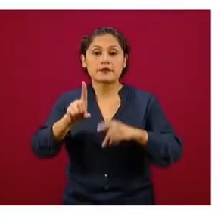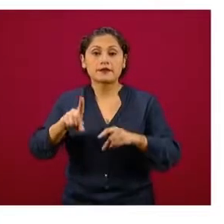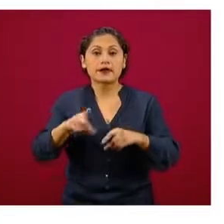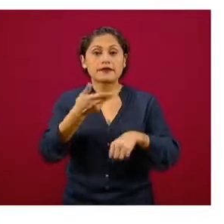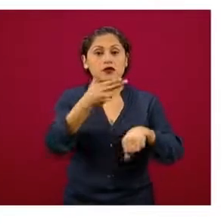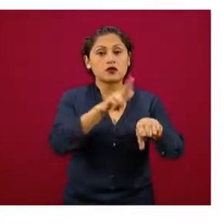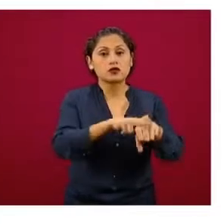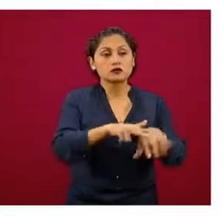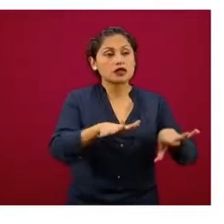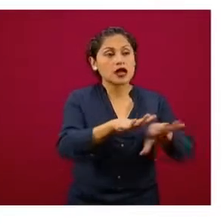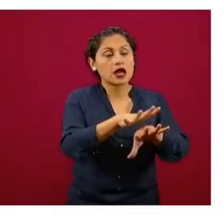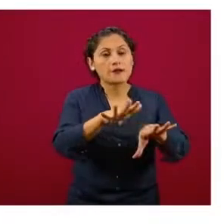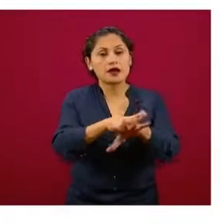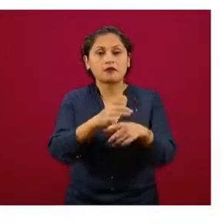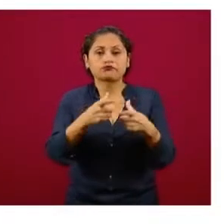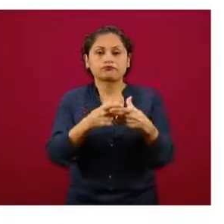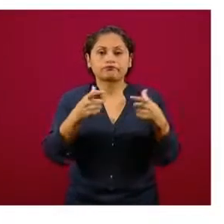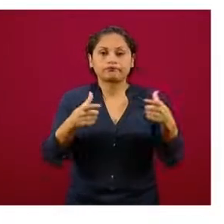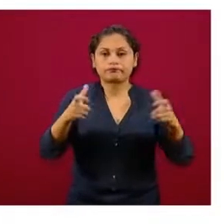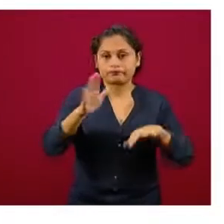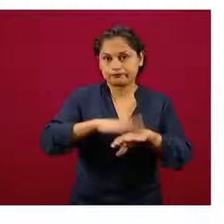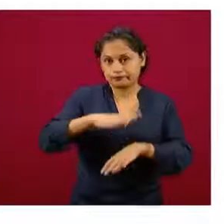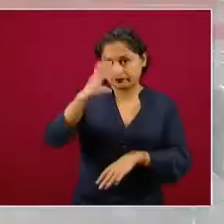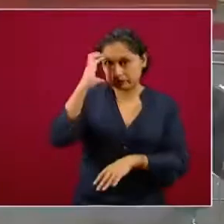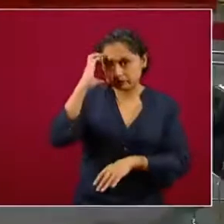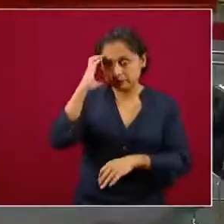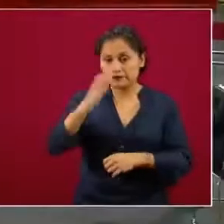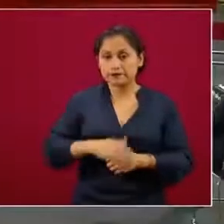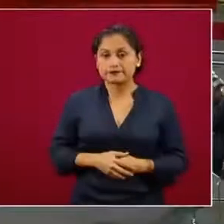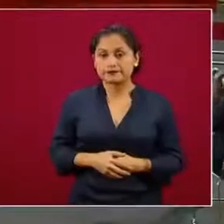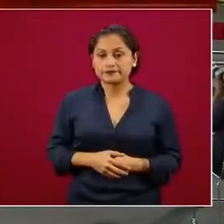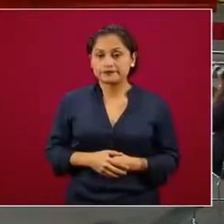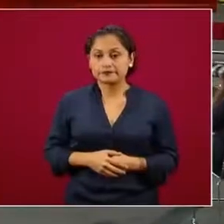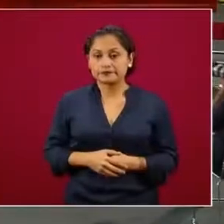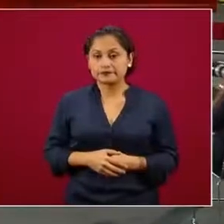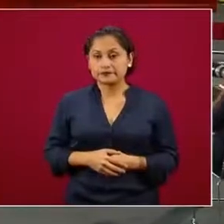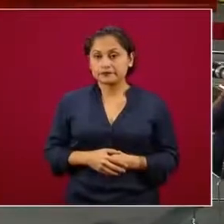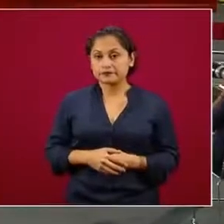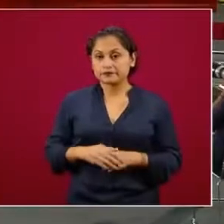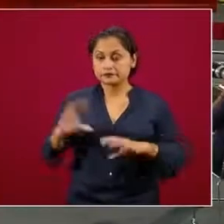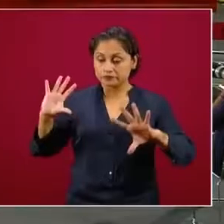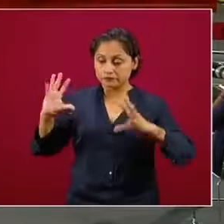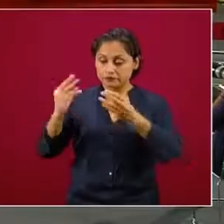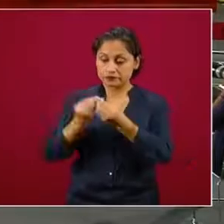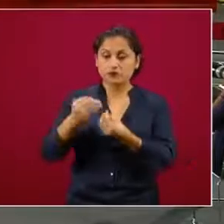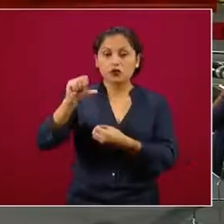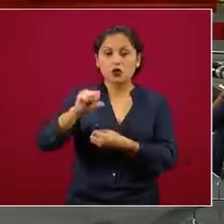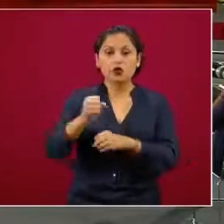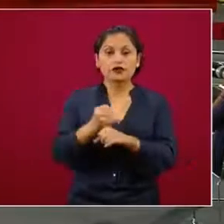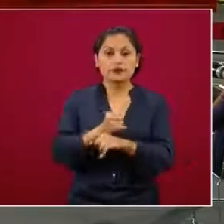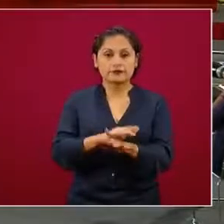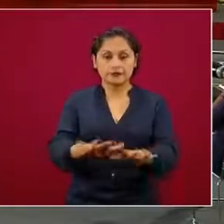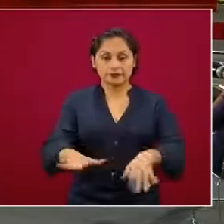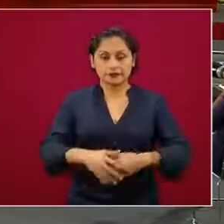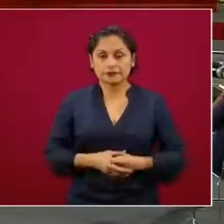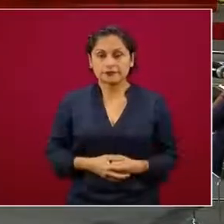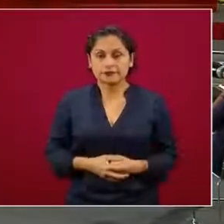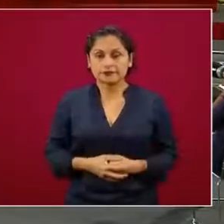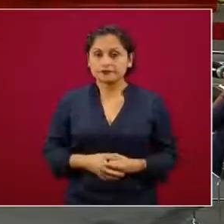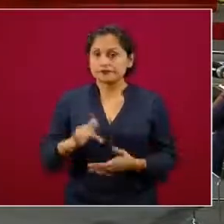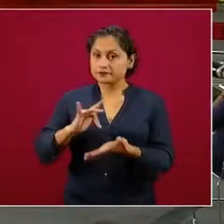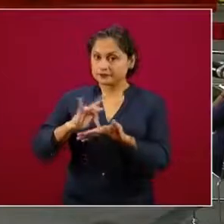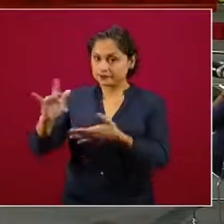siempre exista la disponibilidad correspondiente. Esta sería la actualización para el día de hoy. Gracias, doctora